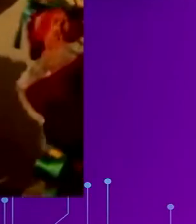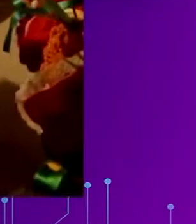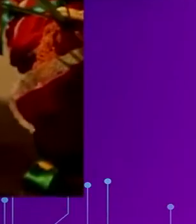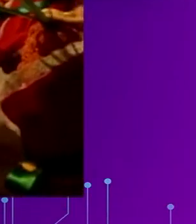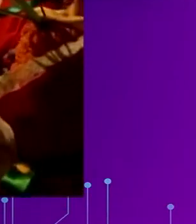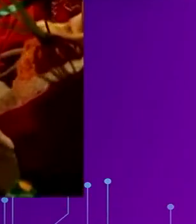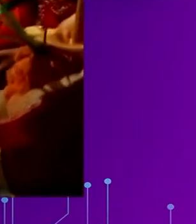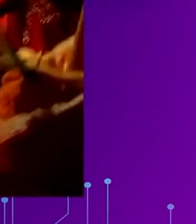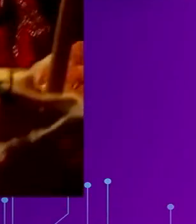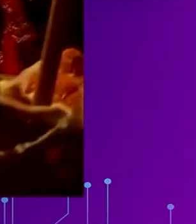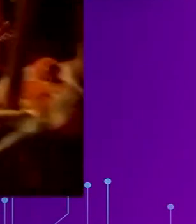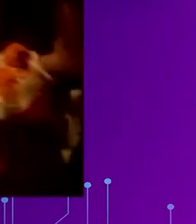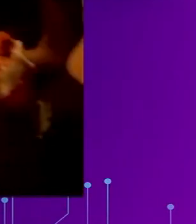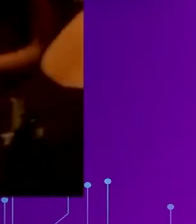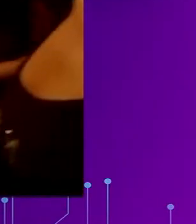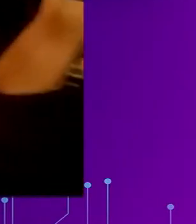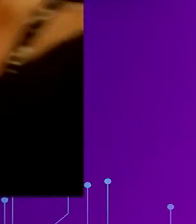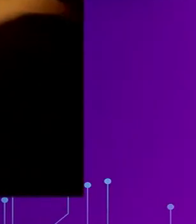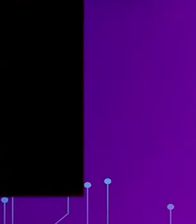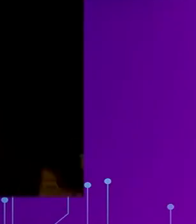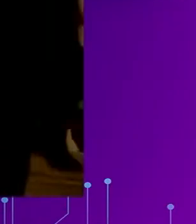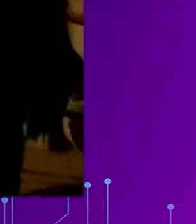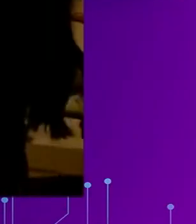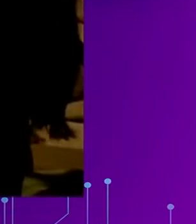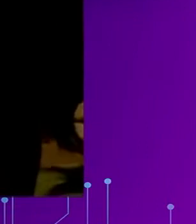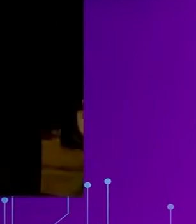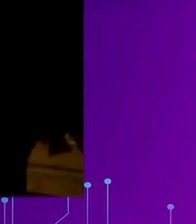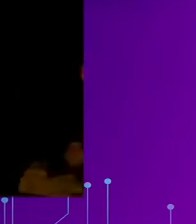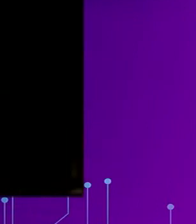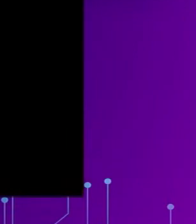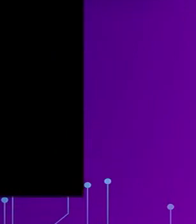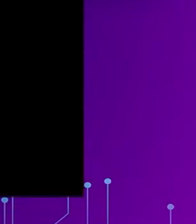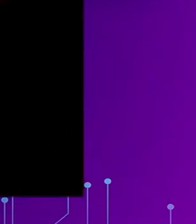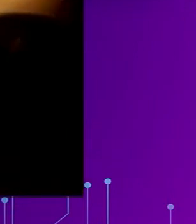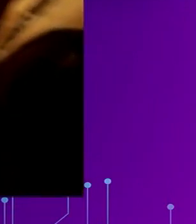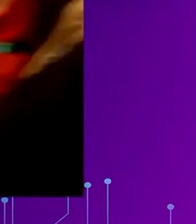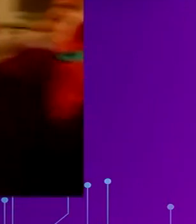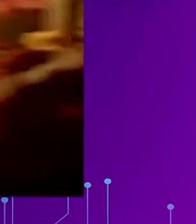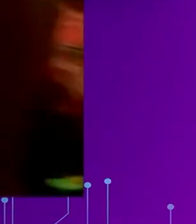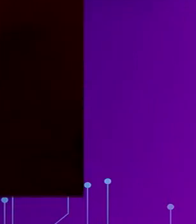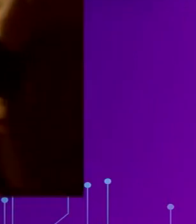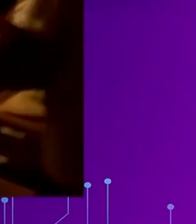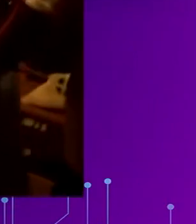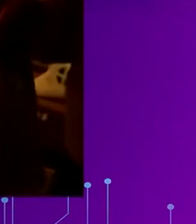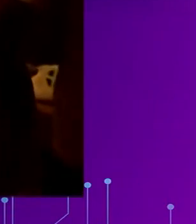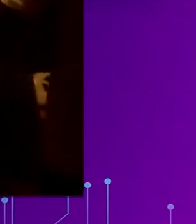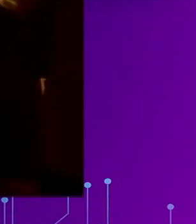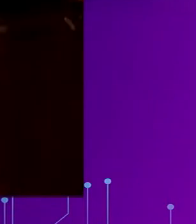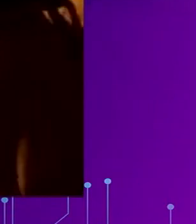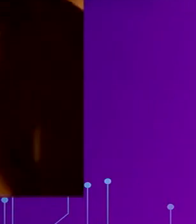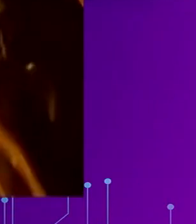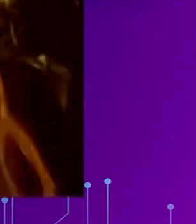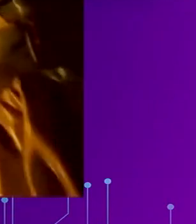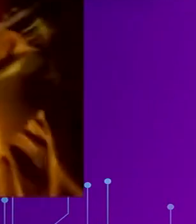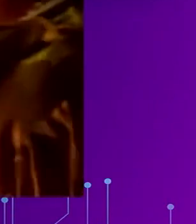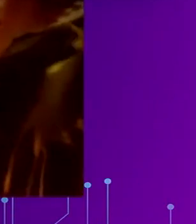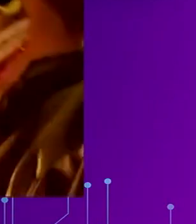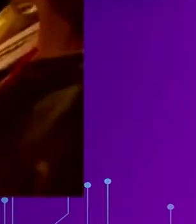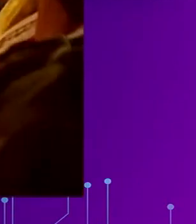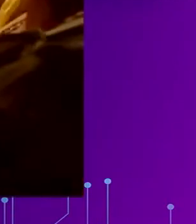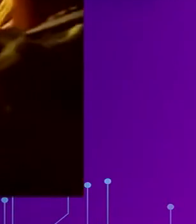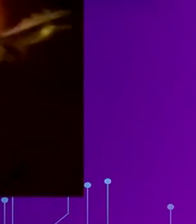Guayeca para tiquilías conetzi, porque con huertito se tlacatki,